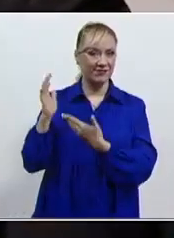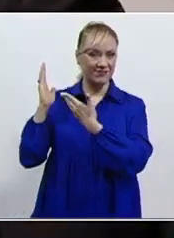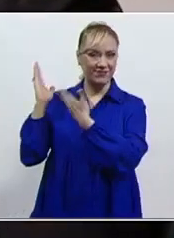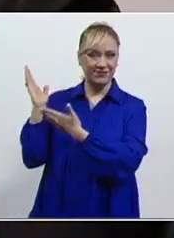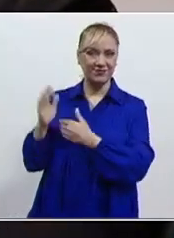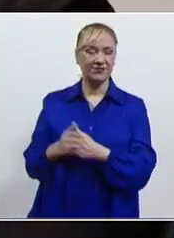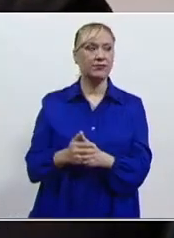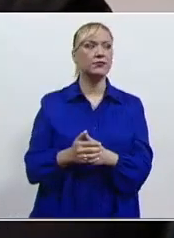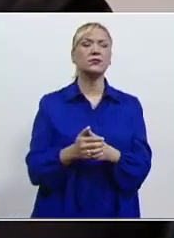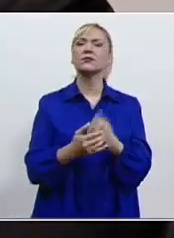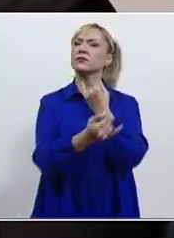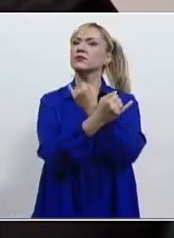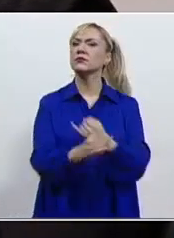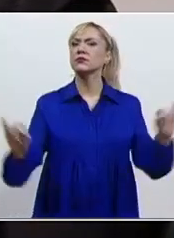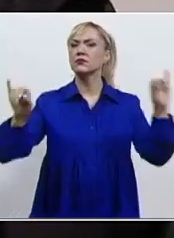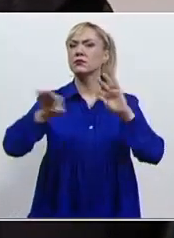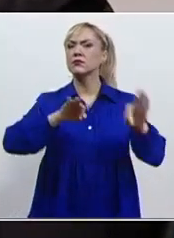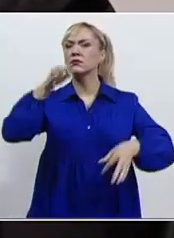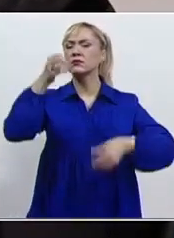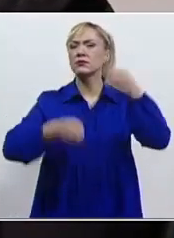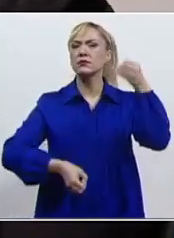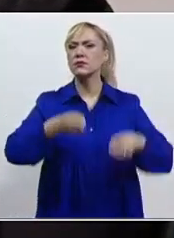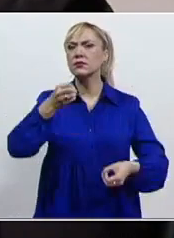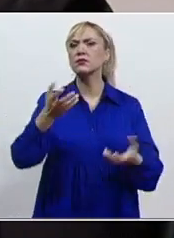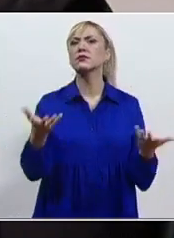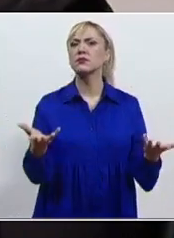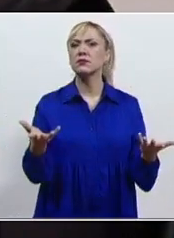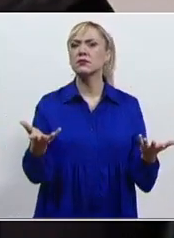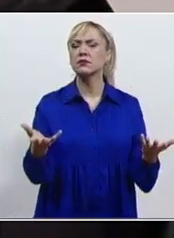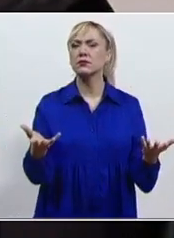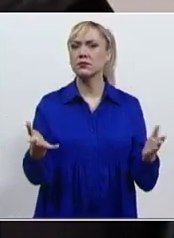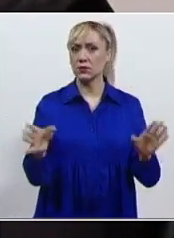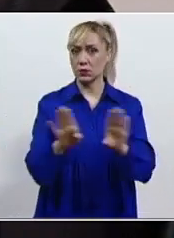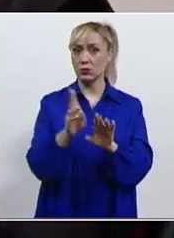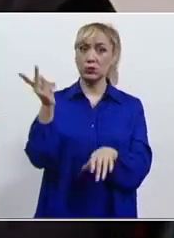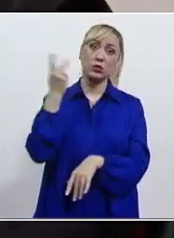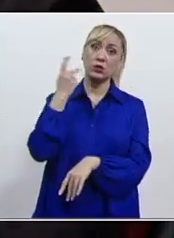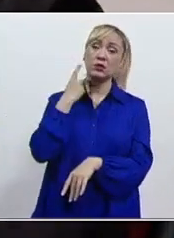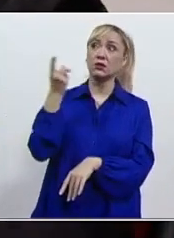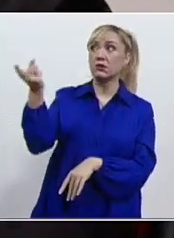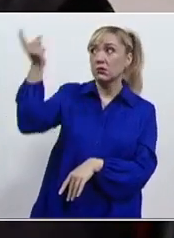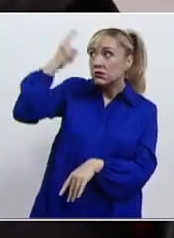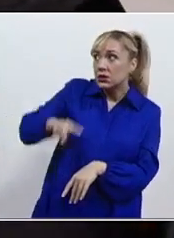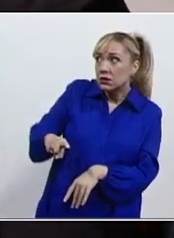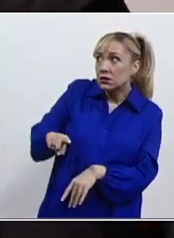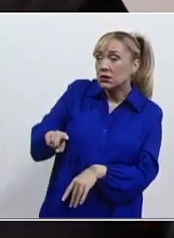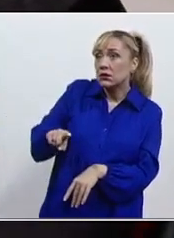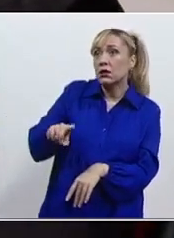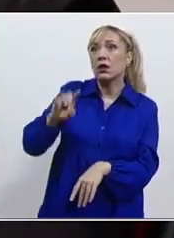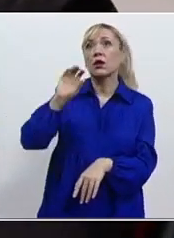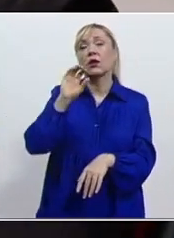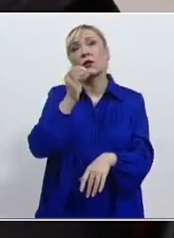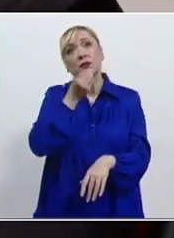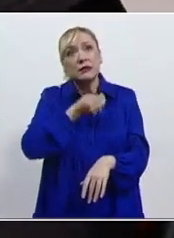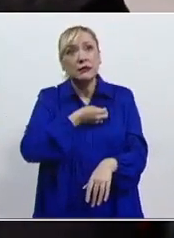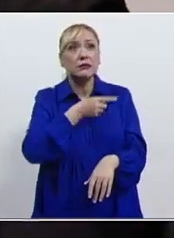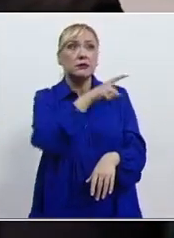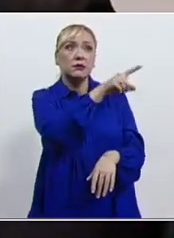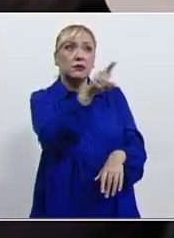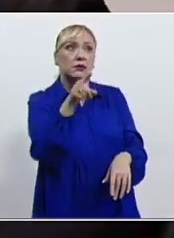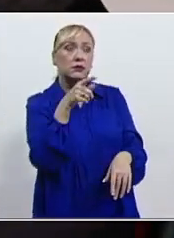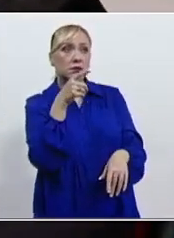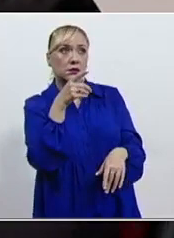La independencia judicial no debe estar supeditada al poder político ni a intereses individuales de grupos